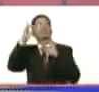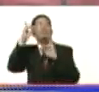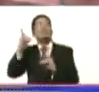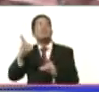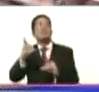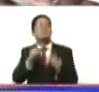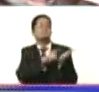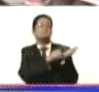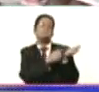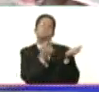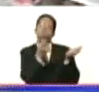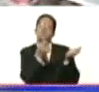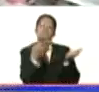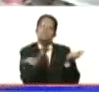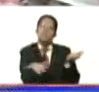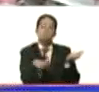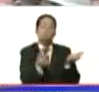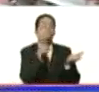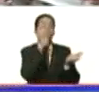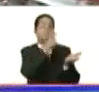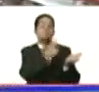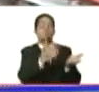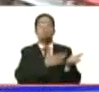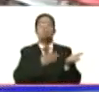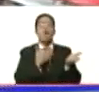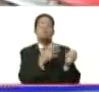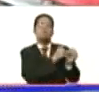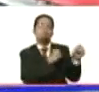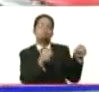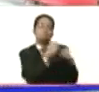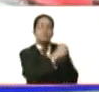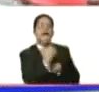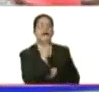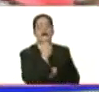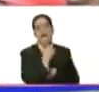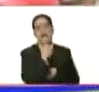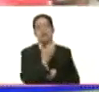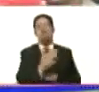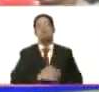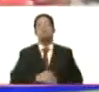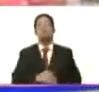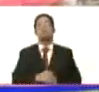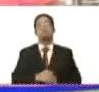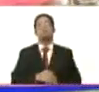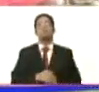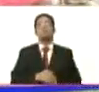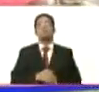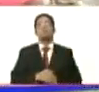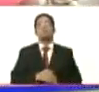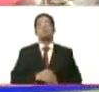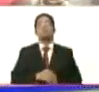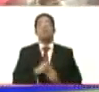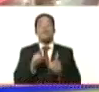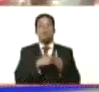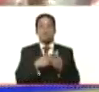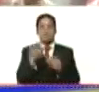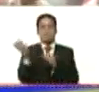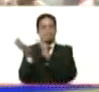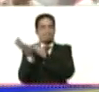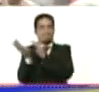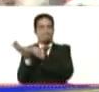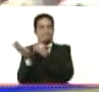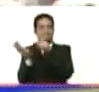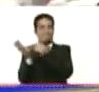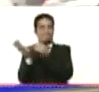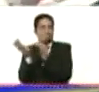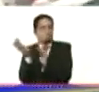aquellas cosas que pueden ser sustituidas por algo equivalente. En tanto que aquello que está por encima de